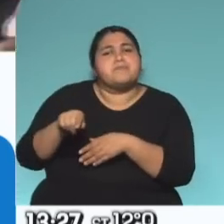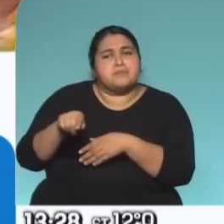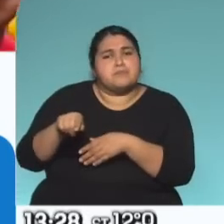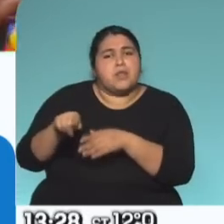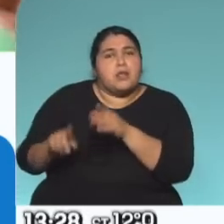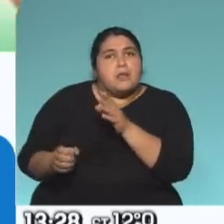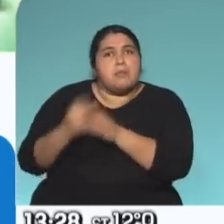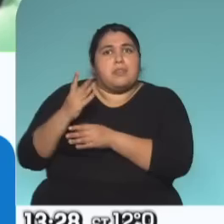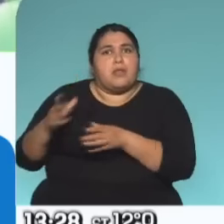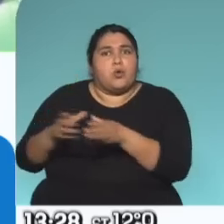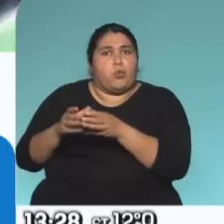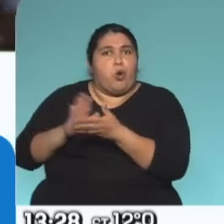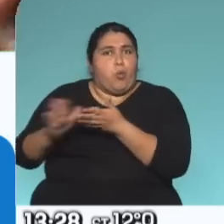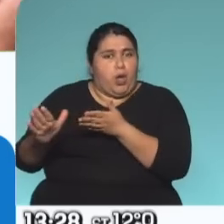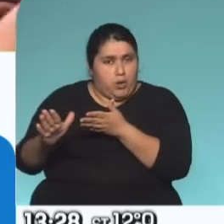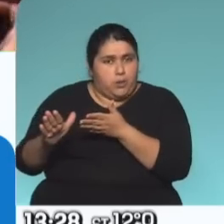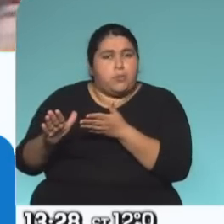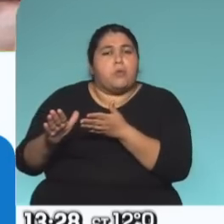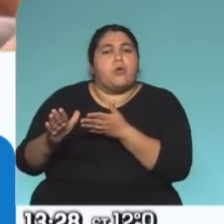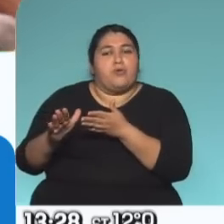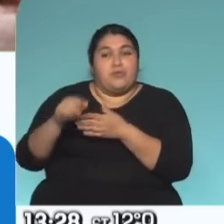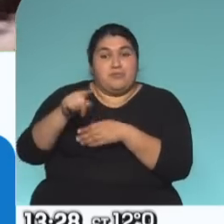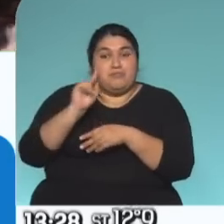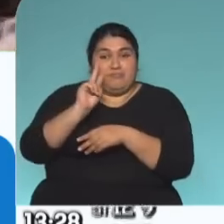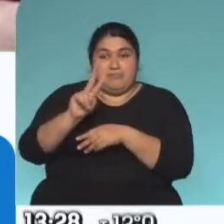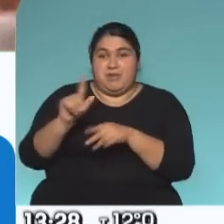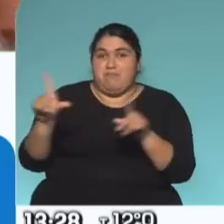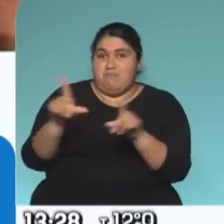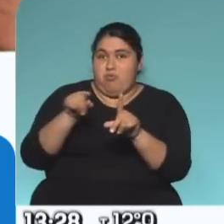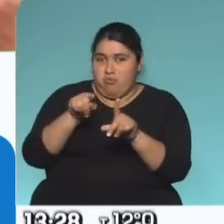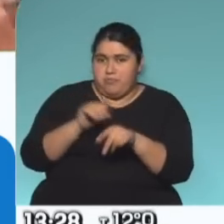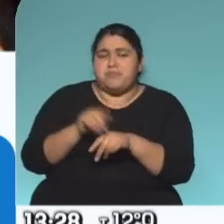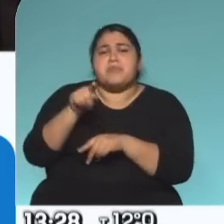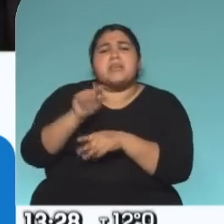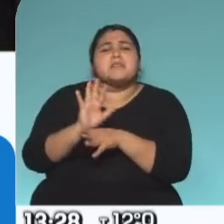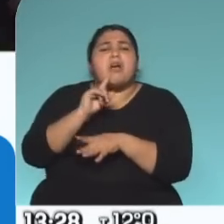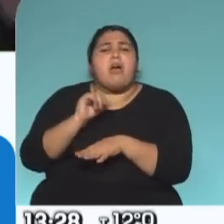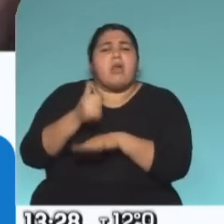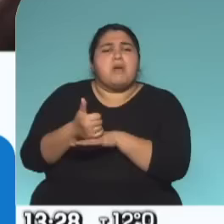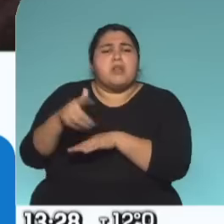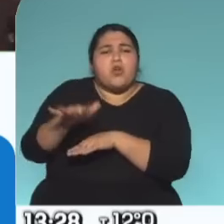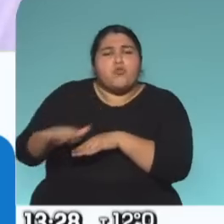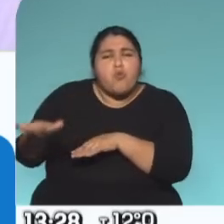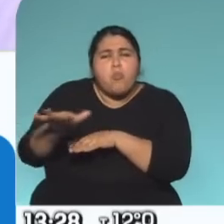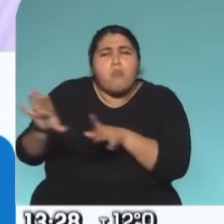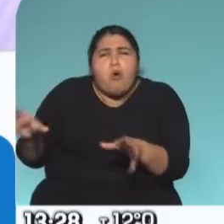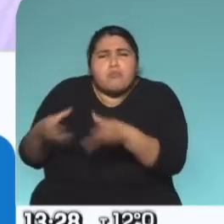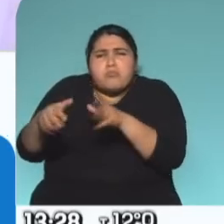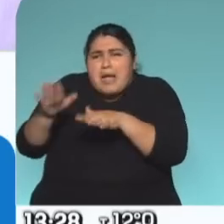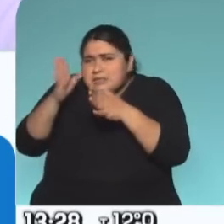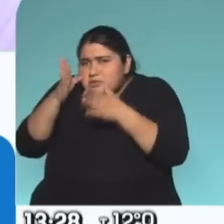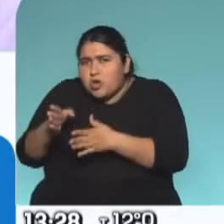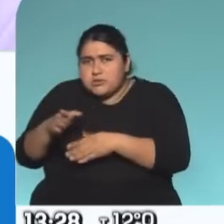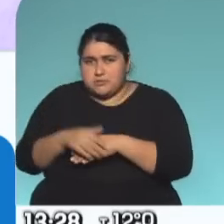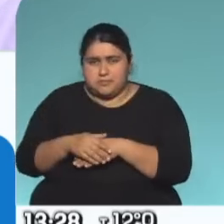actor político que se está viendo en pantalla, que representa a sectores ultraconservadores y es